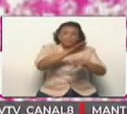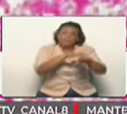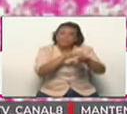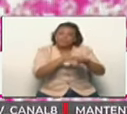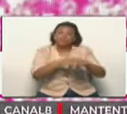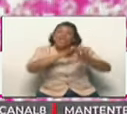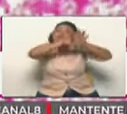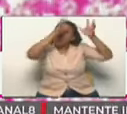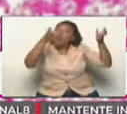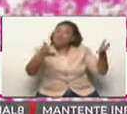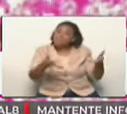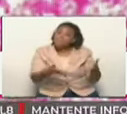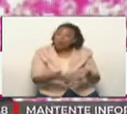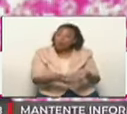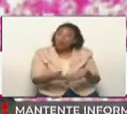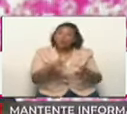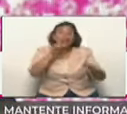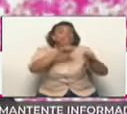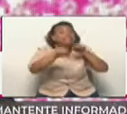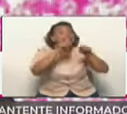en el mundo de los rumores,